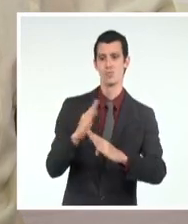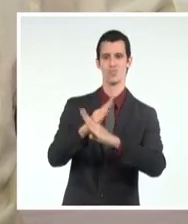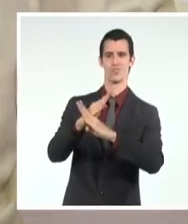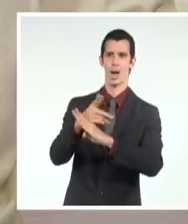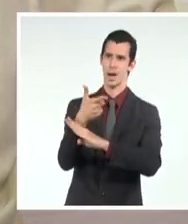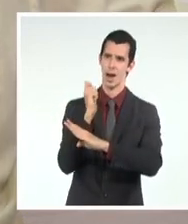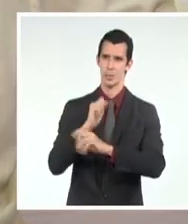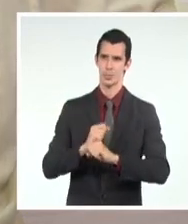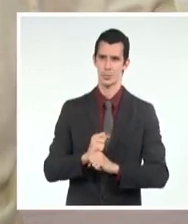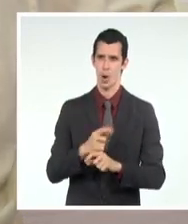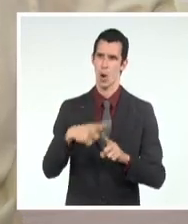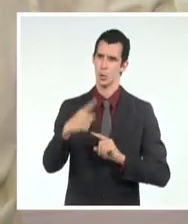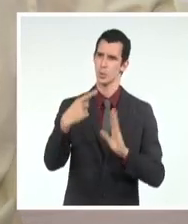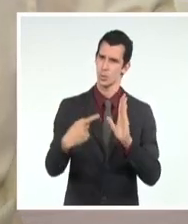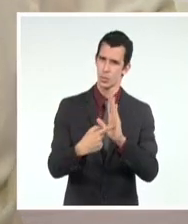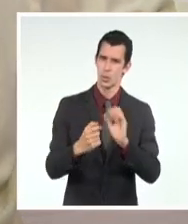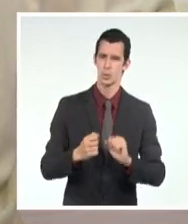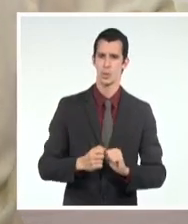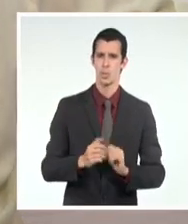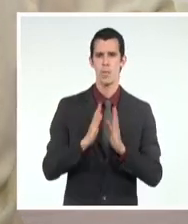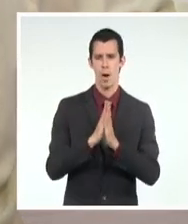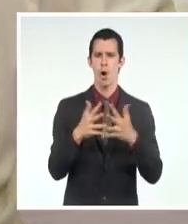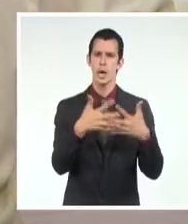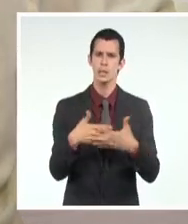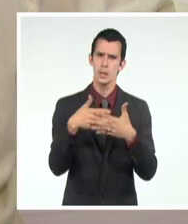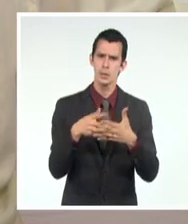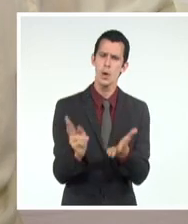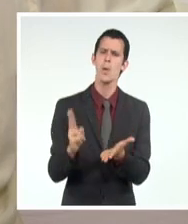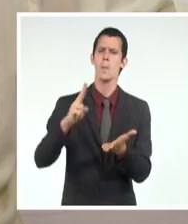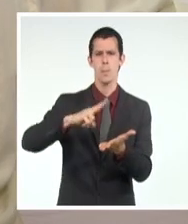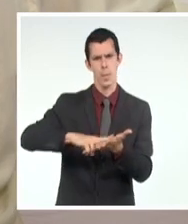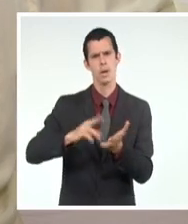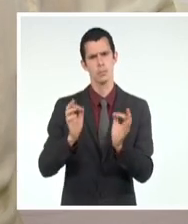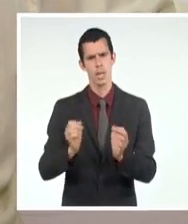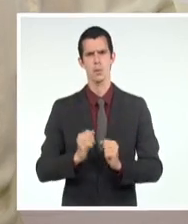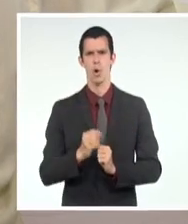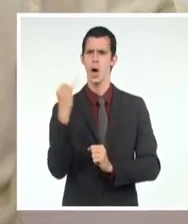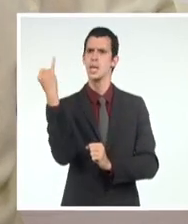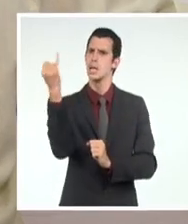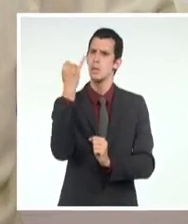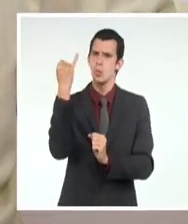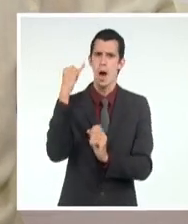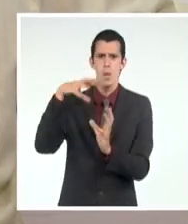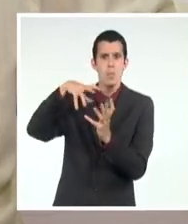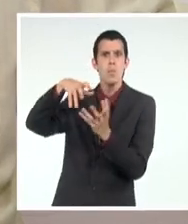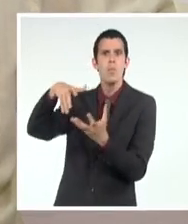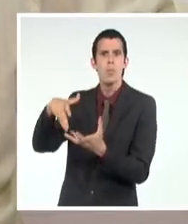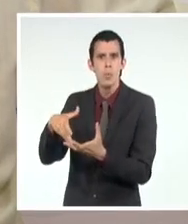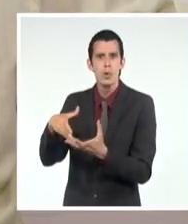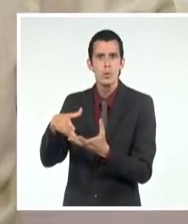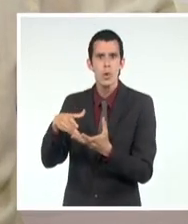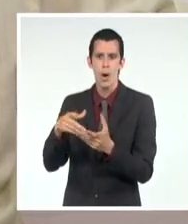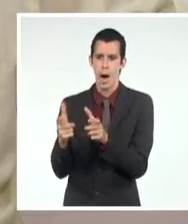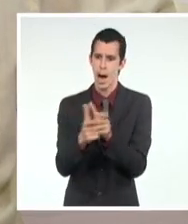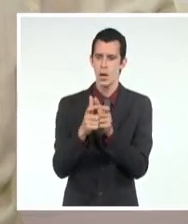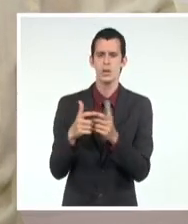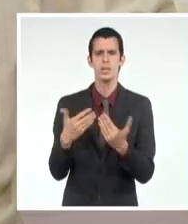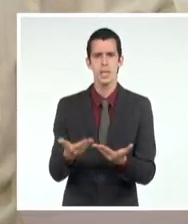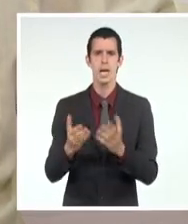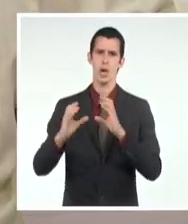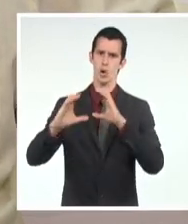los Estados Unidos, que además también es miembro de la Unión Internacional de Telecomunicaciones, a evitar y